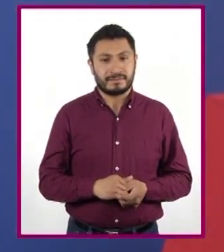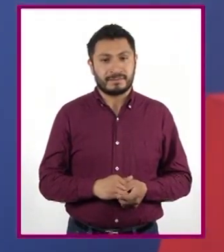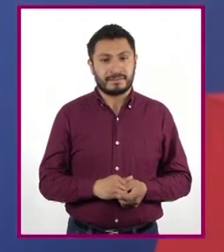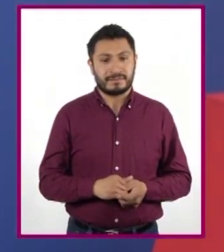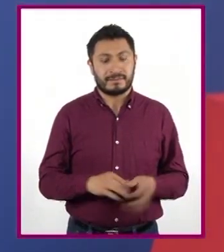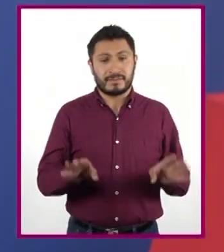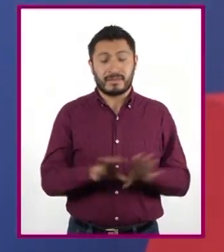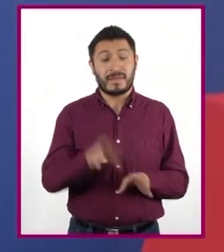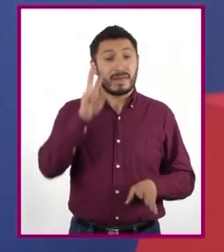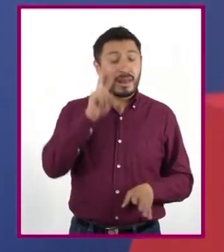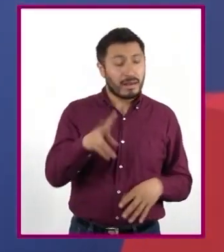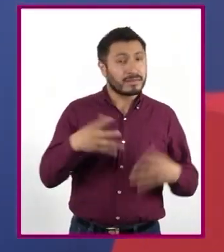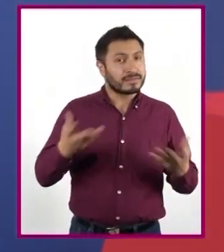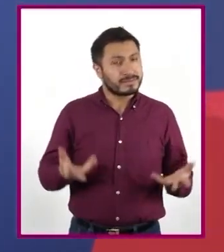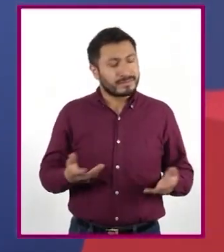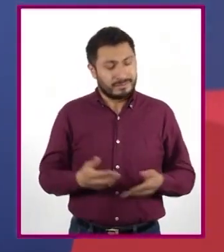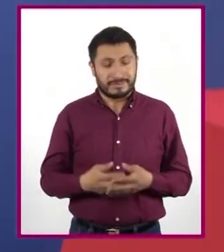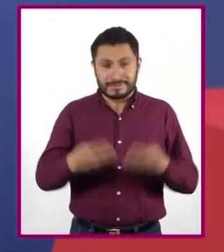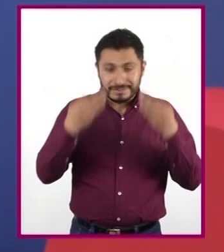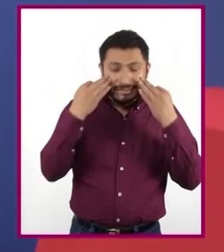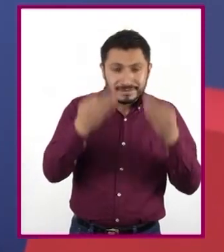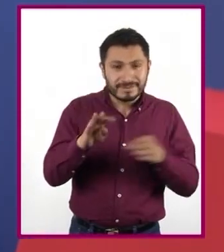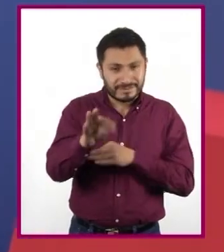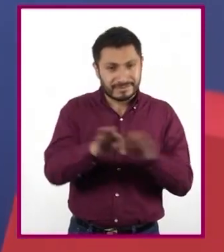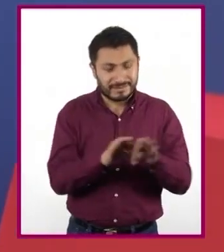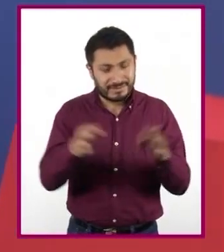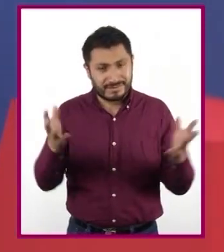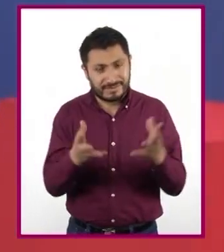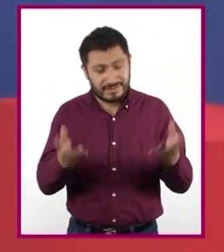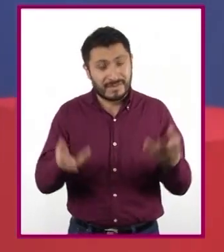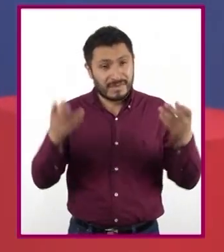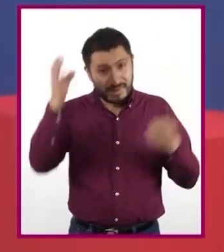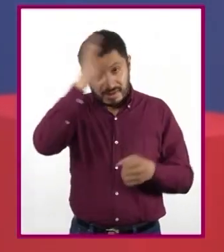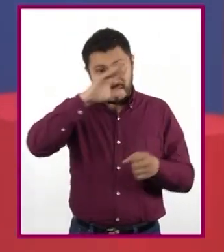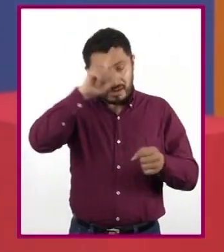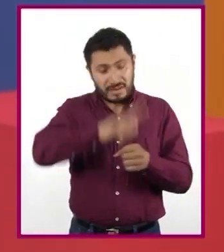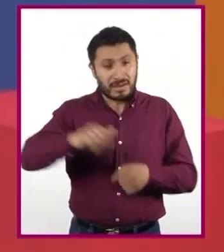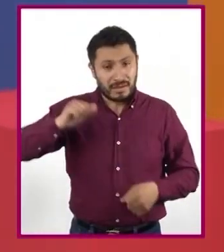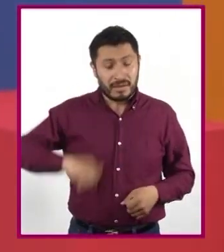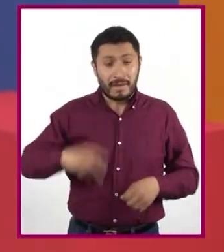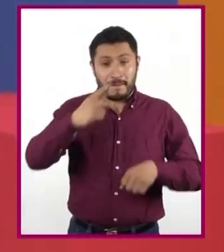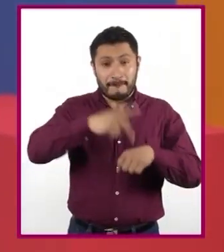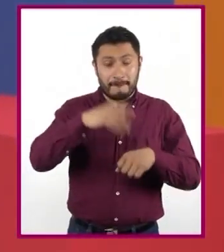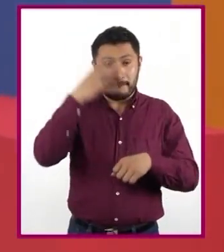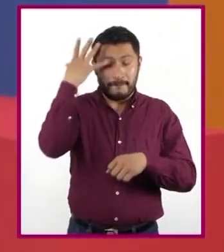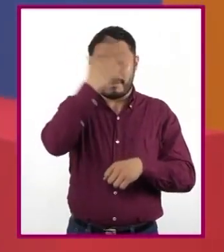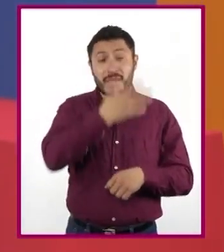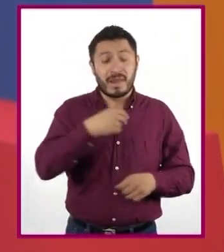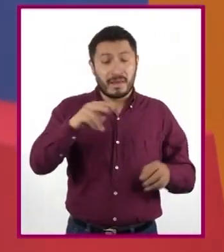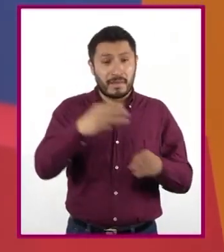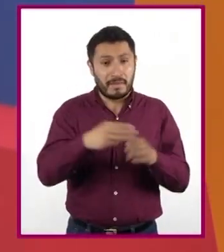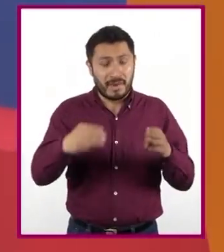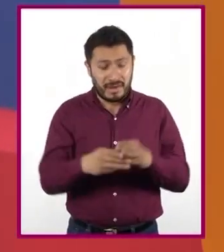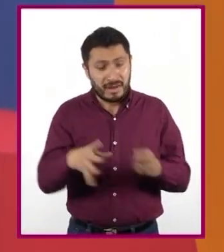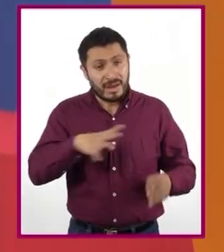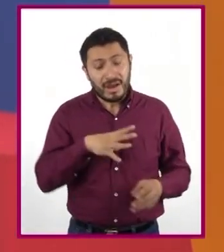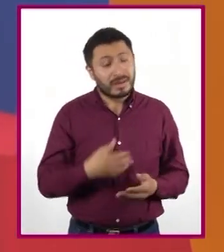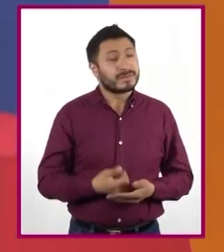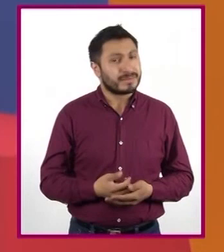¿Qué les pareció? ¿Observaron el trabajo que realizaban estas culturas con piedras preciosas y materiales que tenían a su